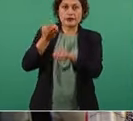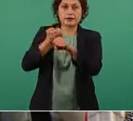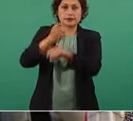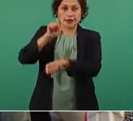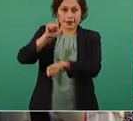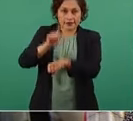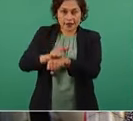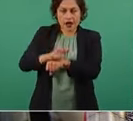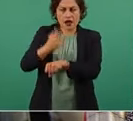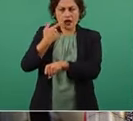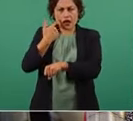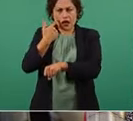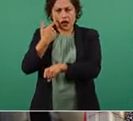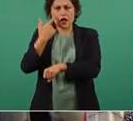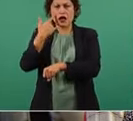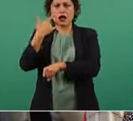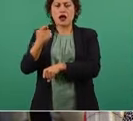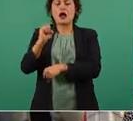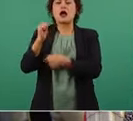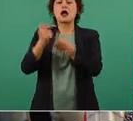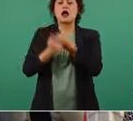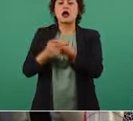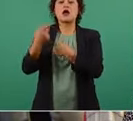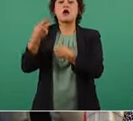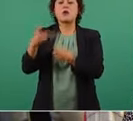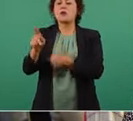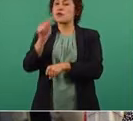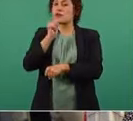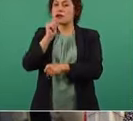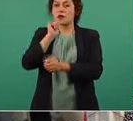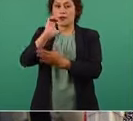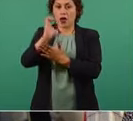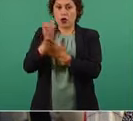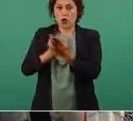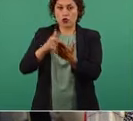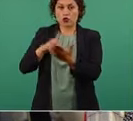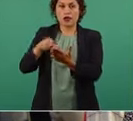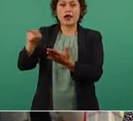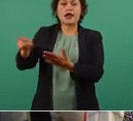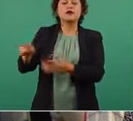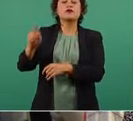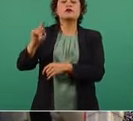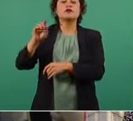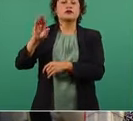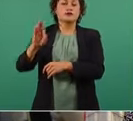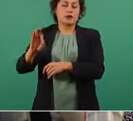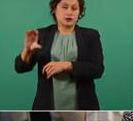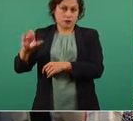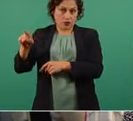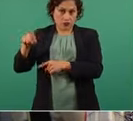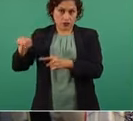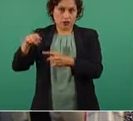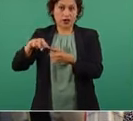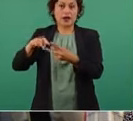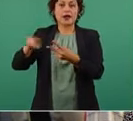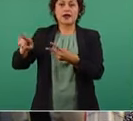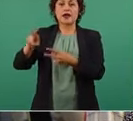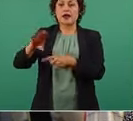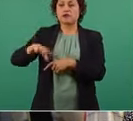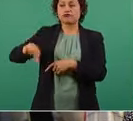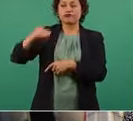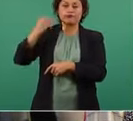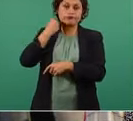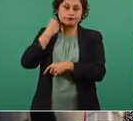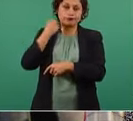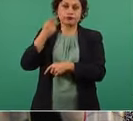No han iniciado investigación en los contratos vigentes, tanto la Secretaría de la Función Pública y el Contralor Capitalino no han hecho nada. Como usted nos